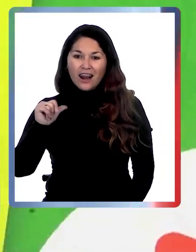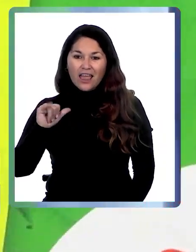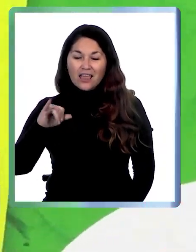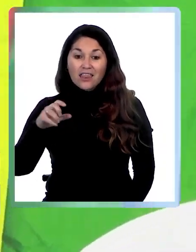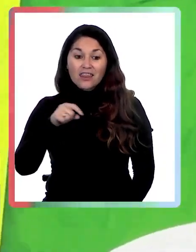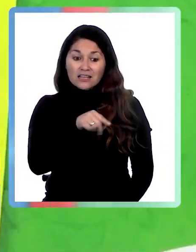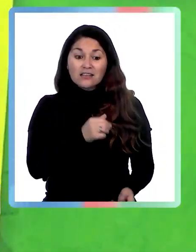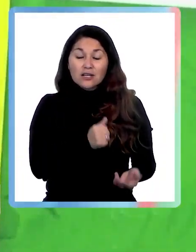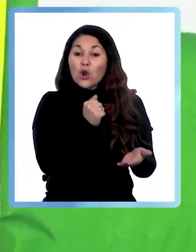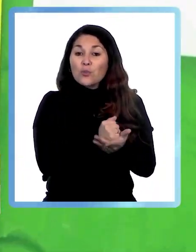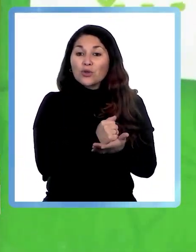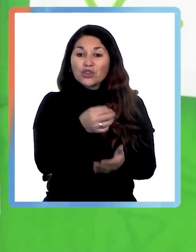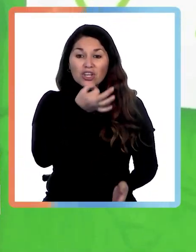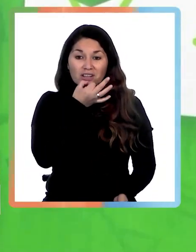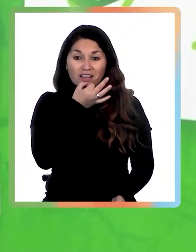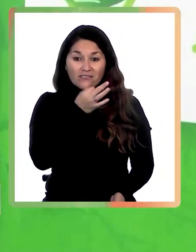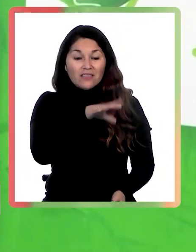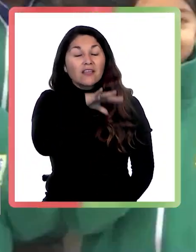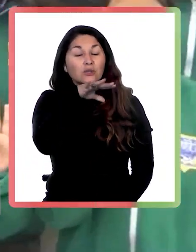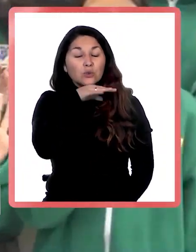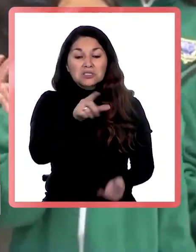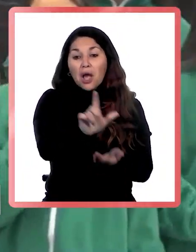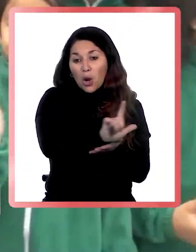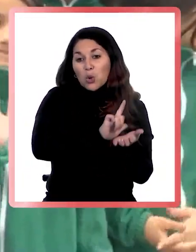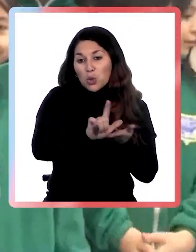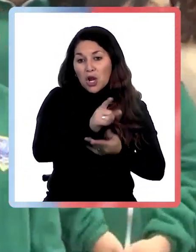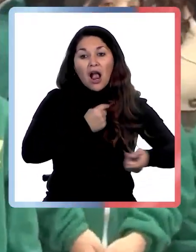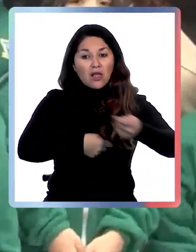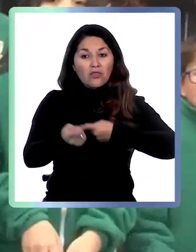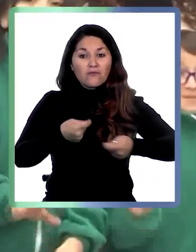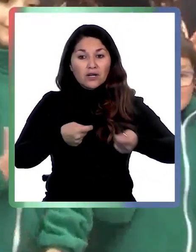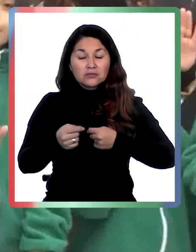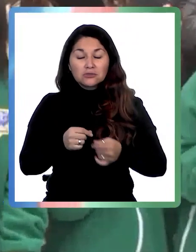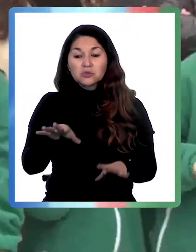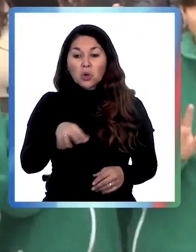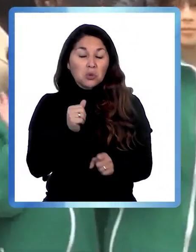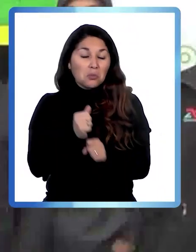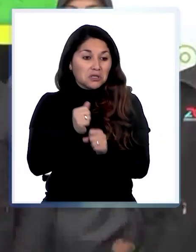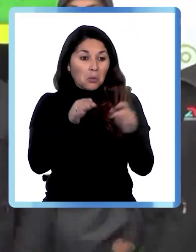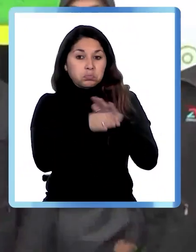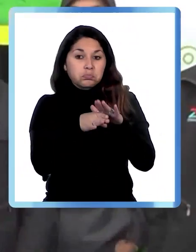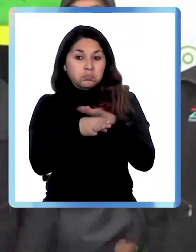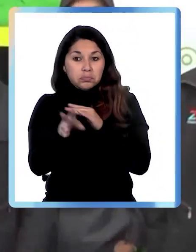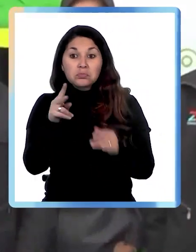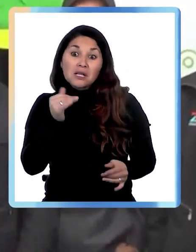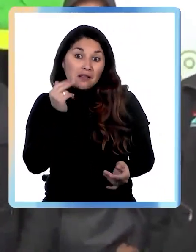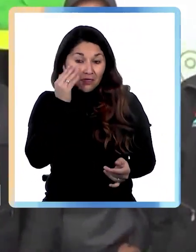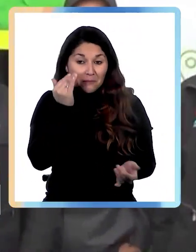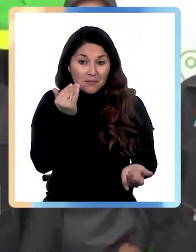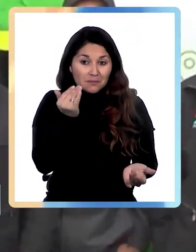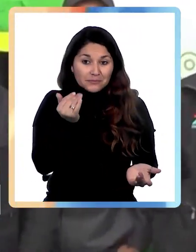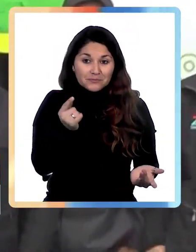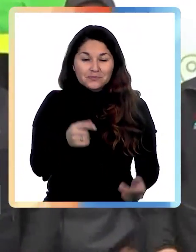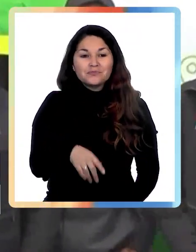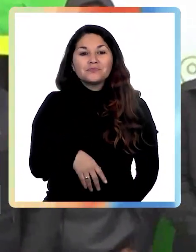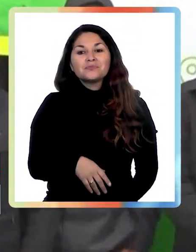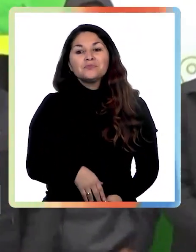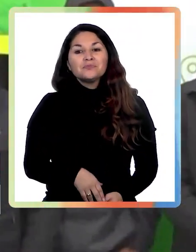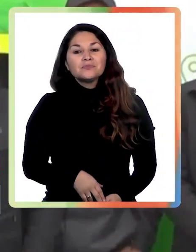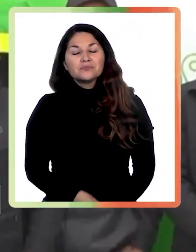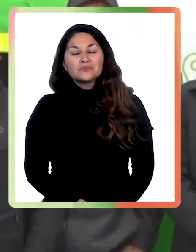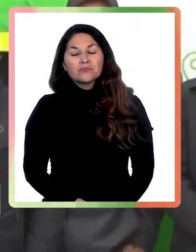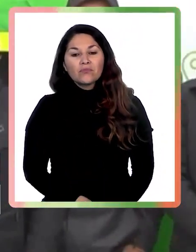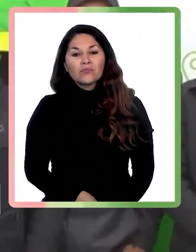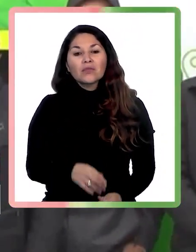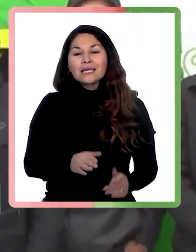punto verde es utilizado por los clientes y por los locatarios hemos ido completando nuestra gama de